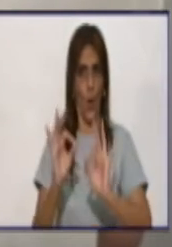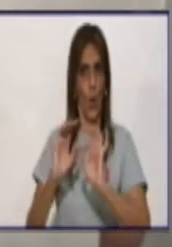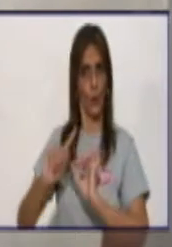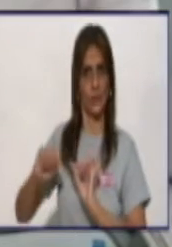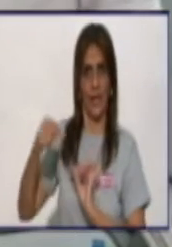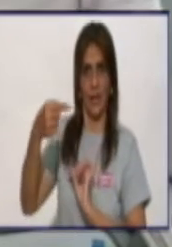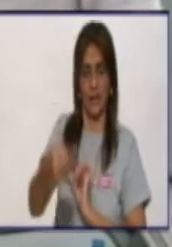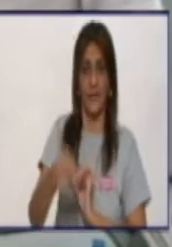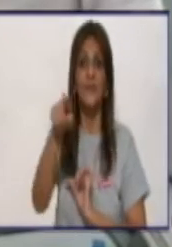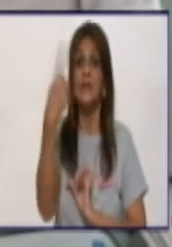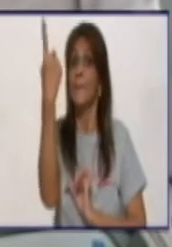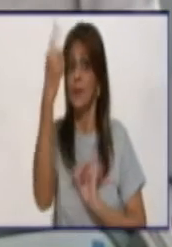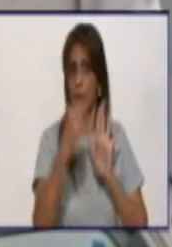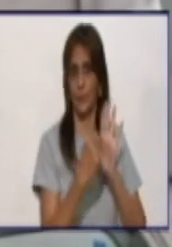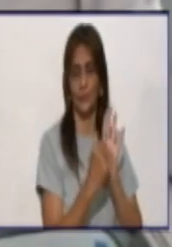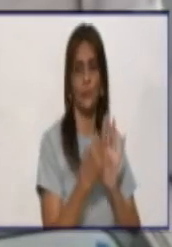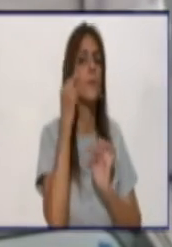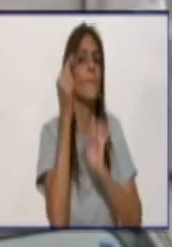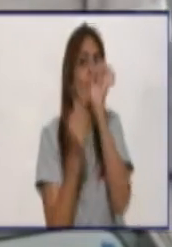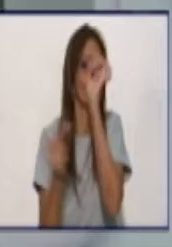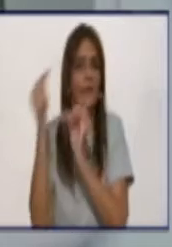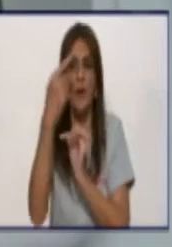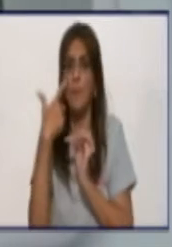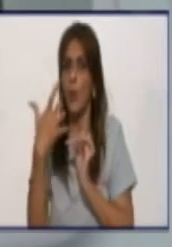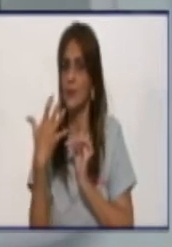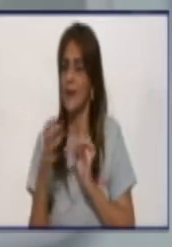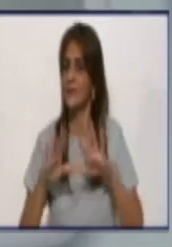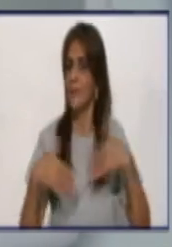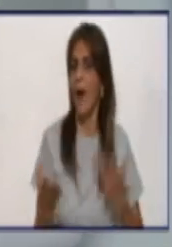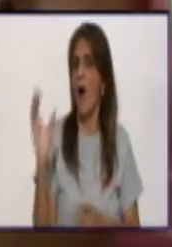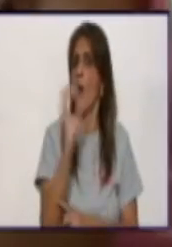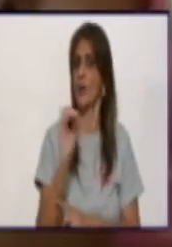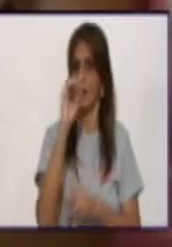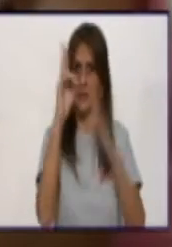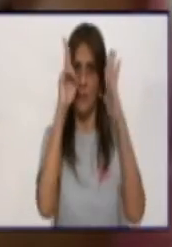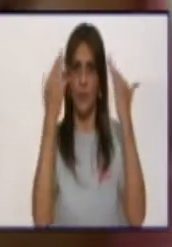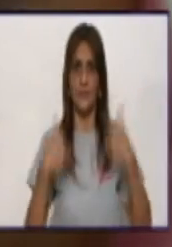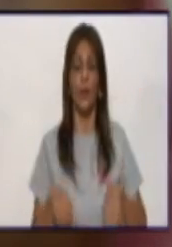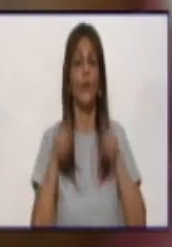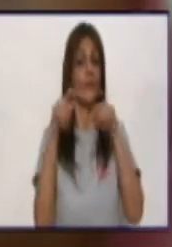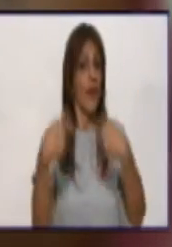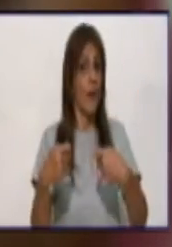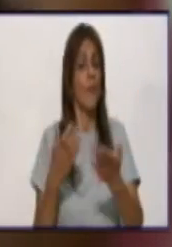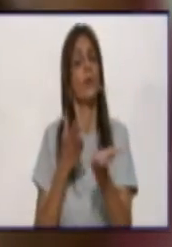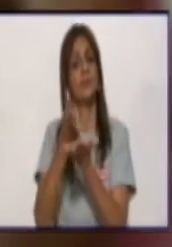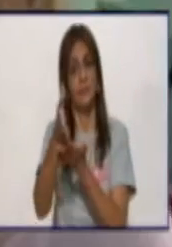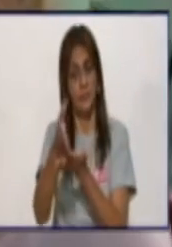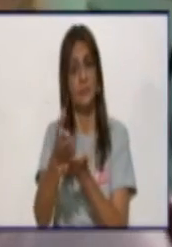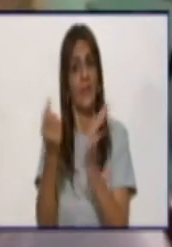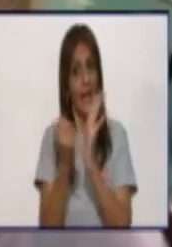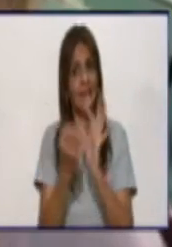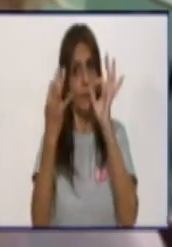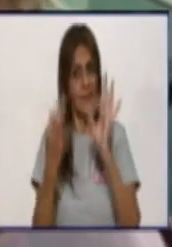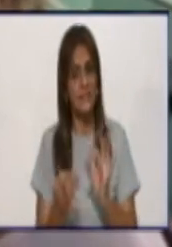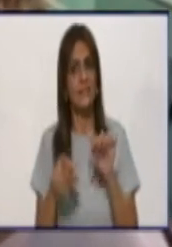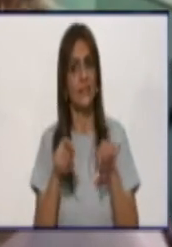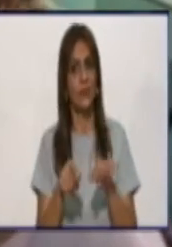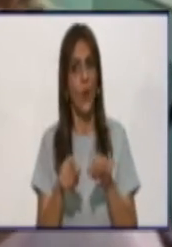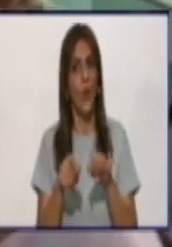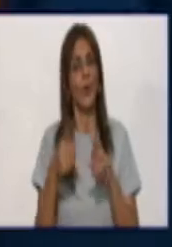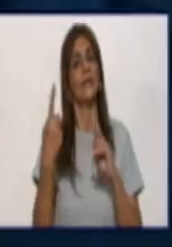eslabón y primera prioridad para esta etapa que se que tenemos que seguir estableciendo incluso superando porque ya